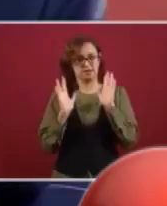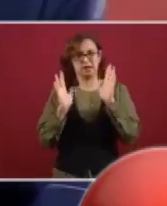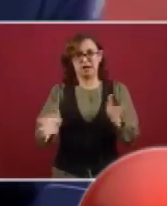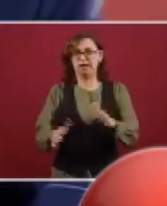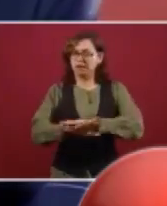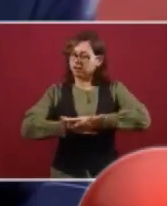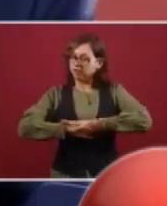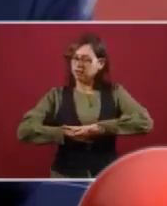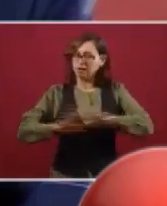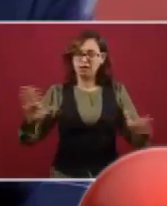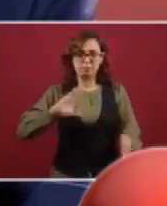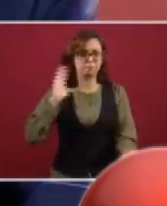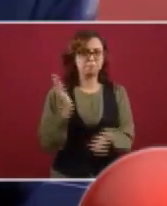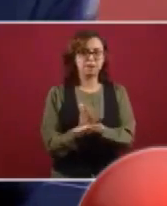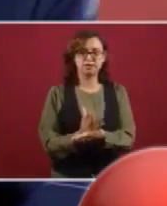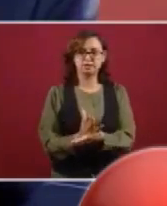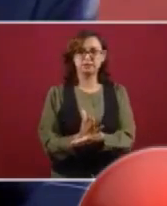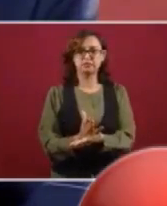se acaba esto,